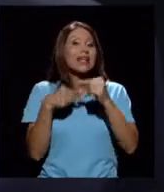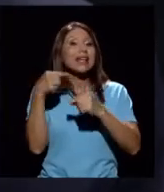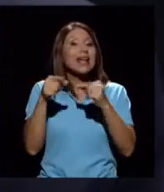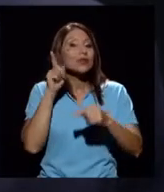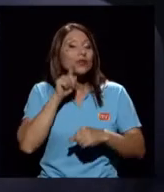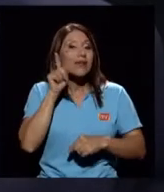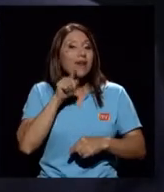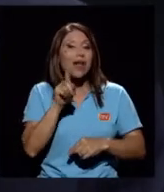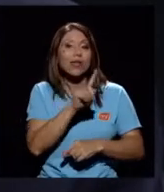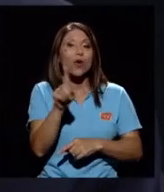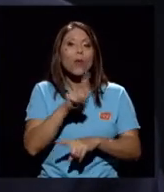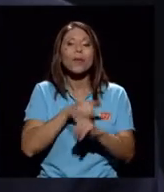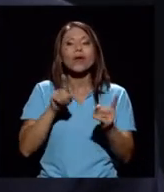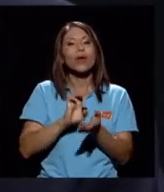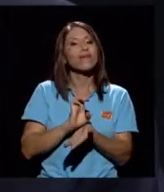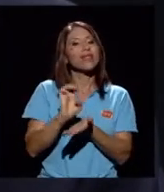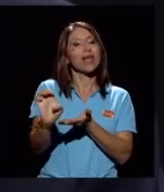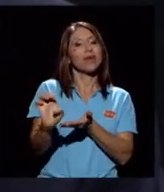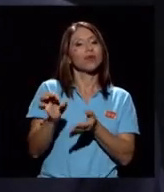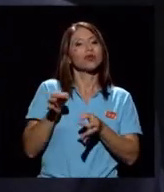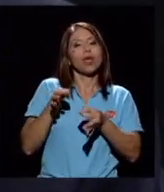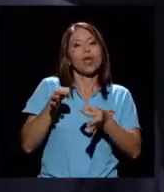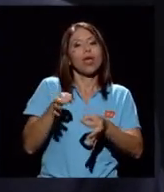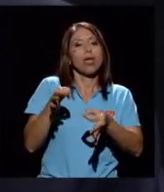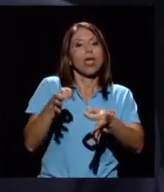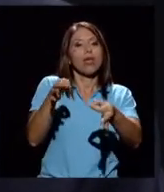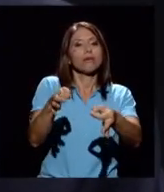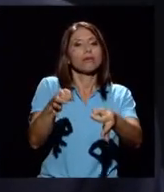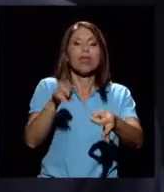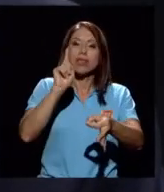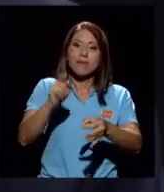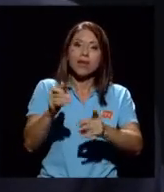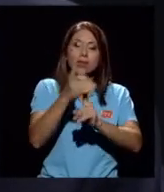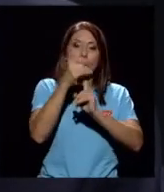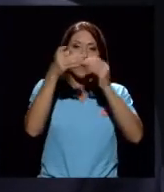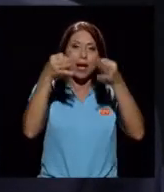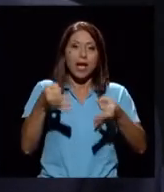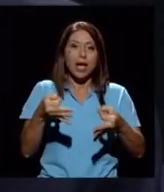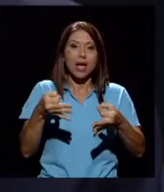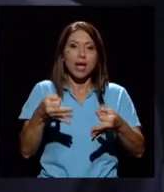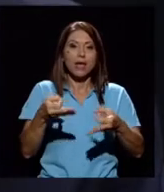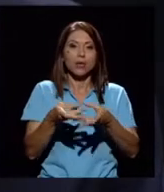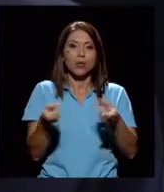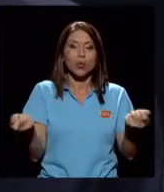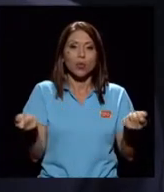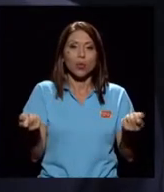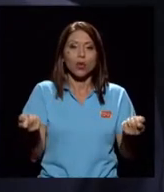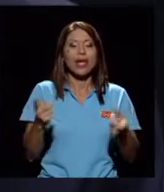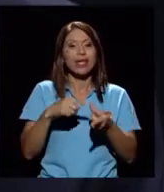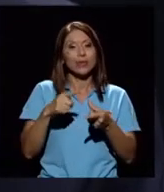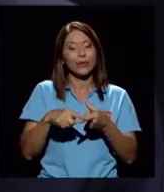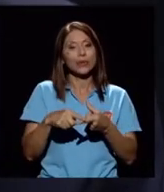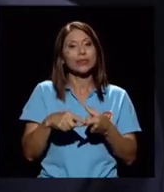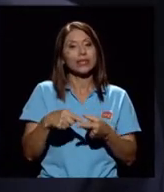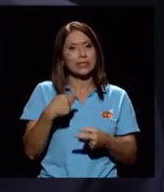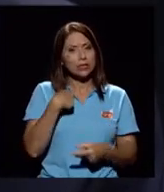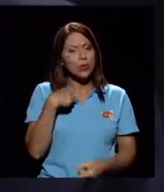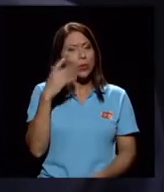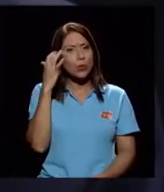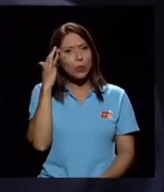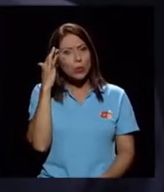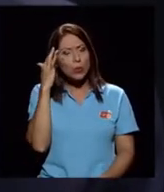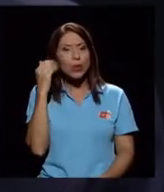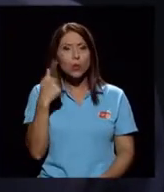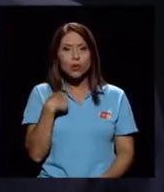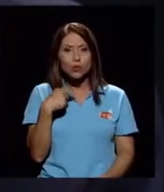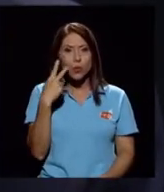puesto sigamos posponiendo las soluciones que tenemos que tomar entonces a mí me da mucha preocupación cuando